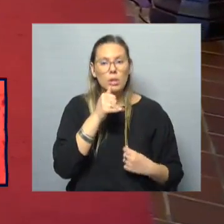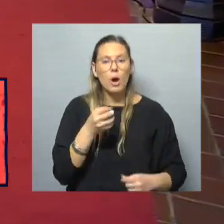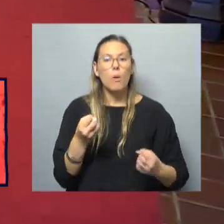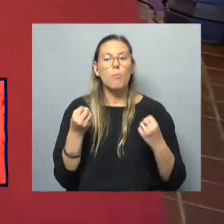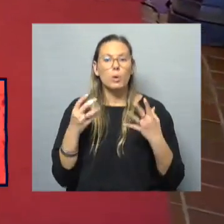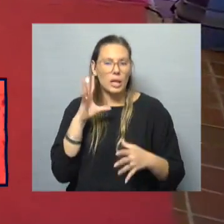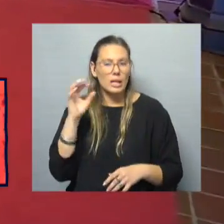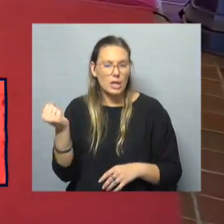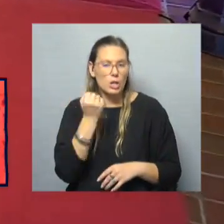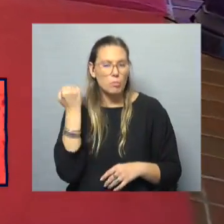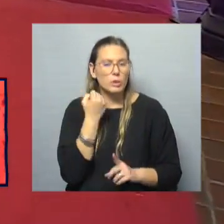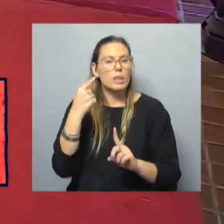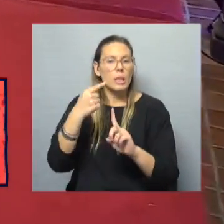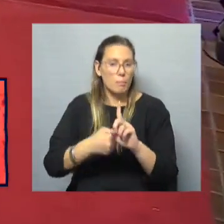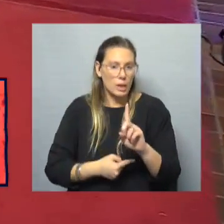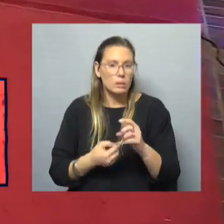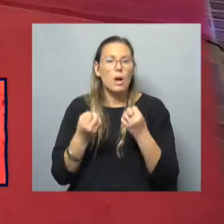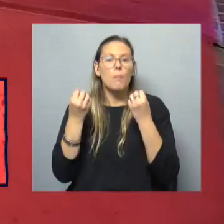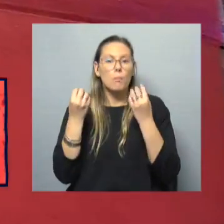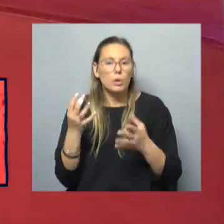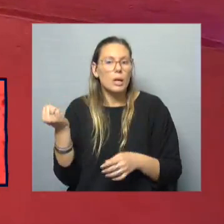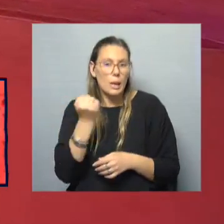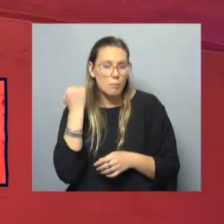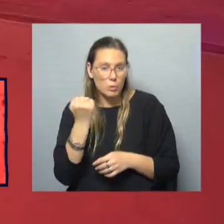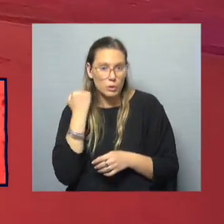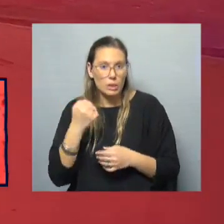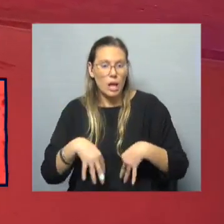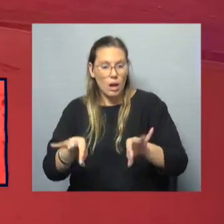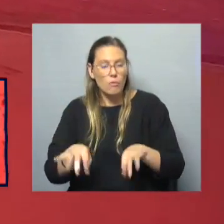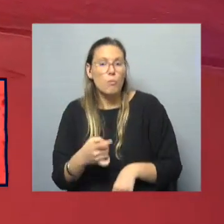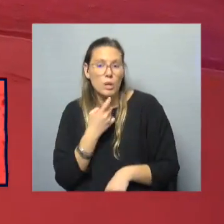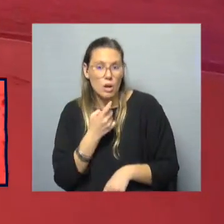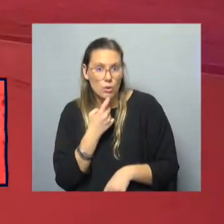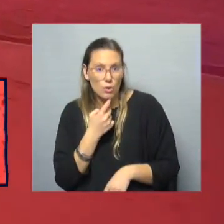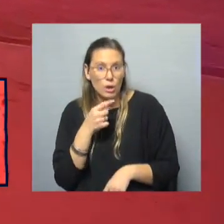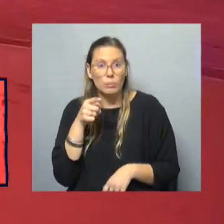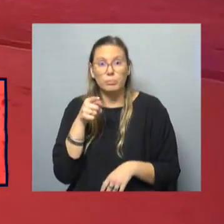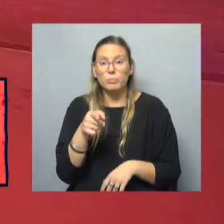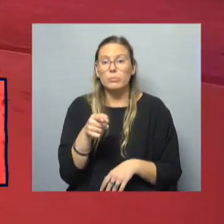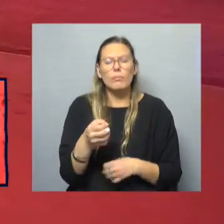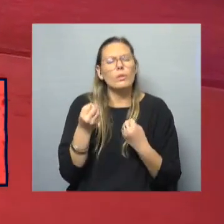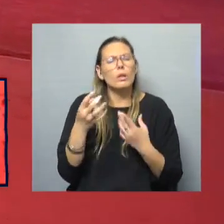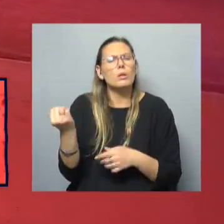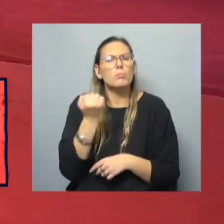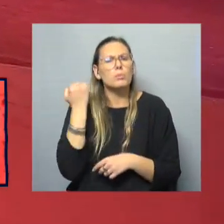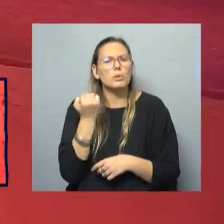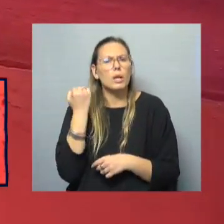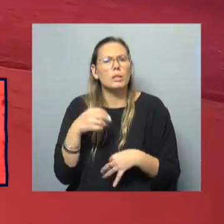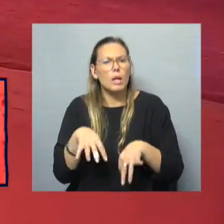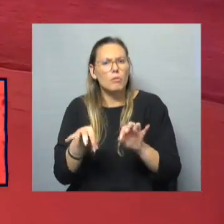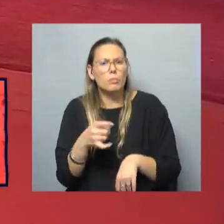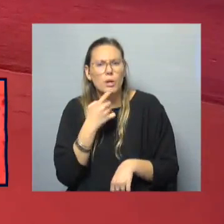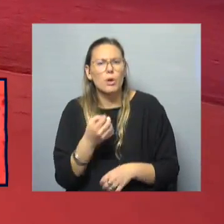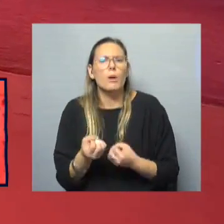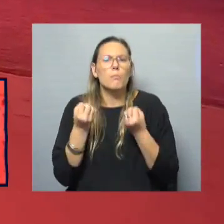les parece importante este mes, por qué les parece importante una alfombra roja. A vos, ¿por qué te parece importante la alfombra roja?